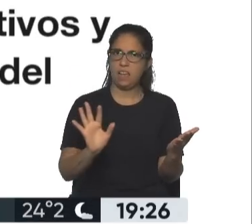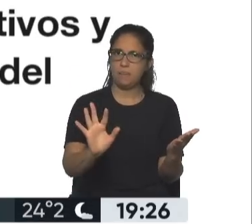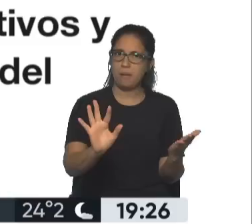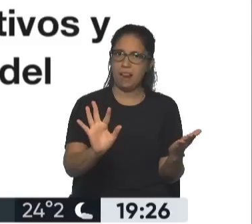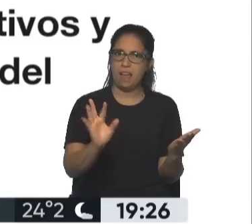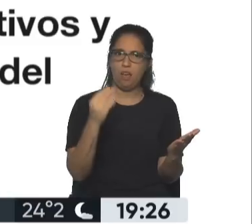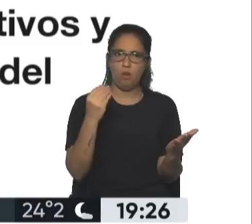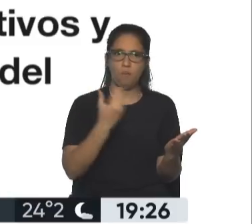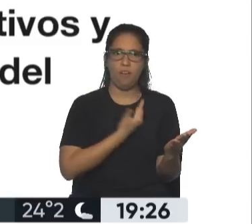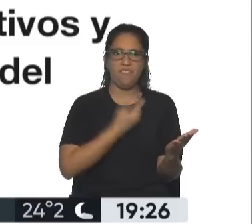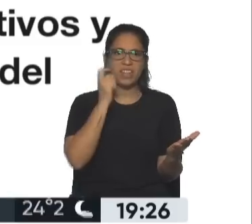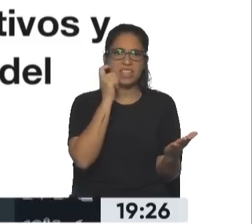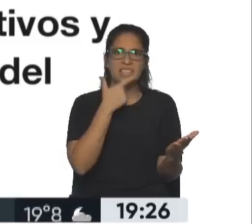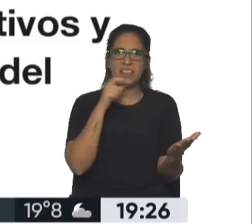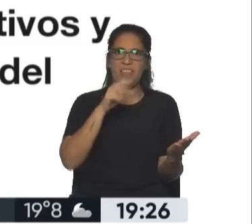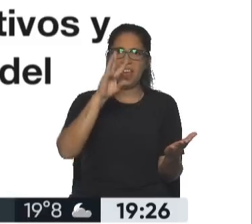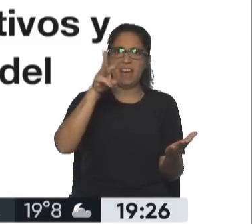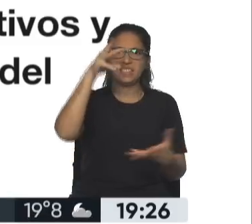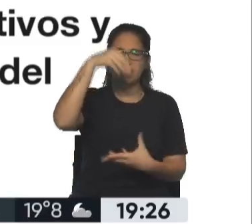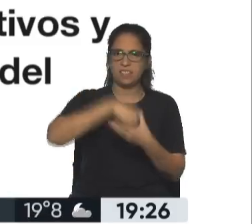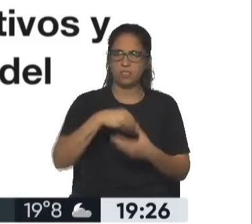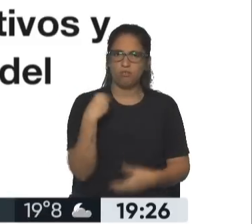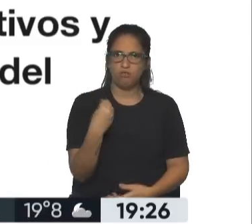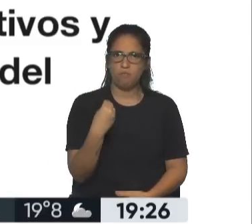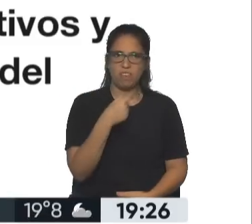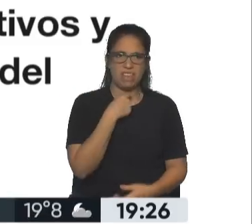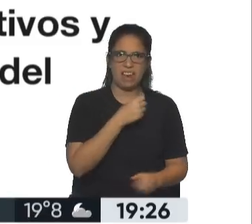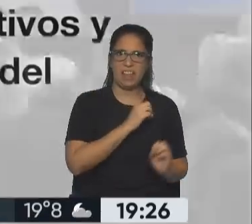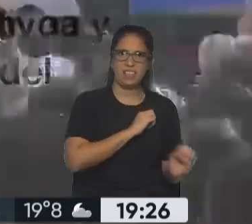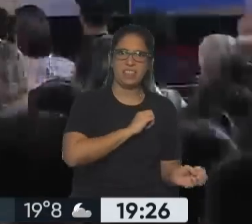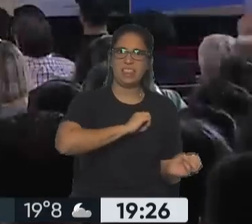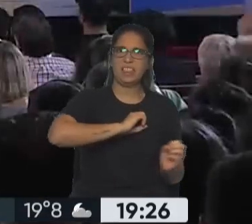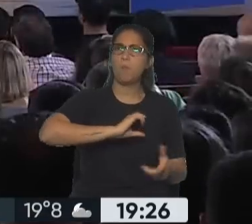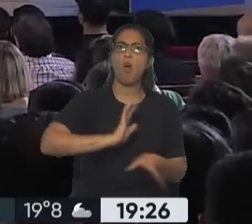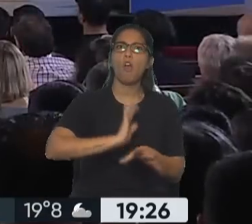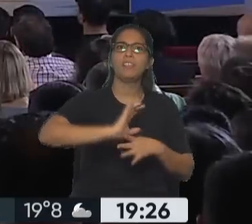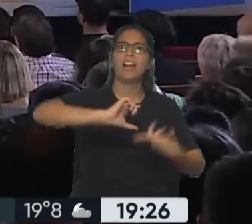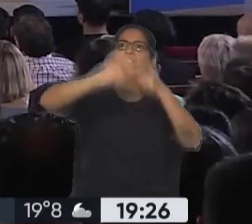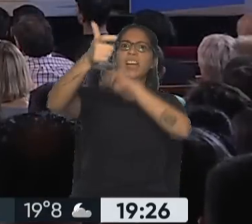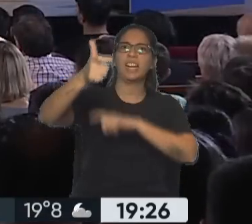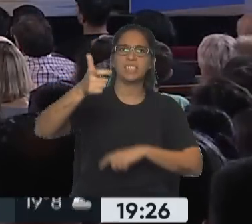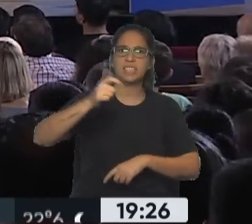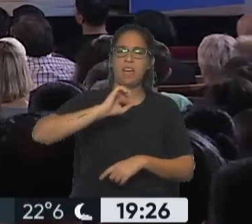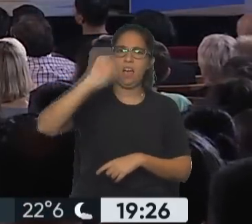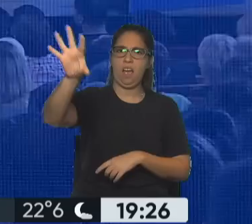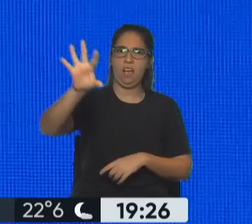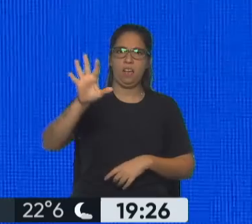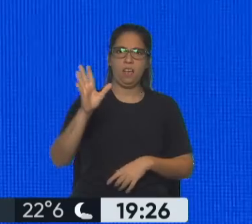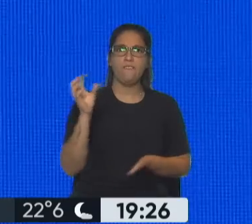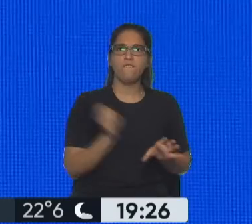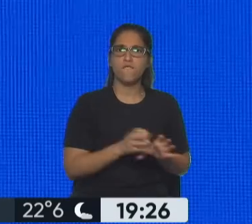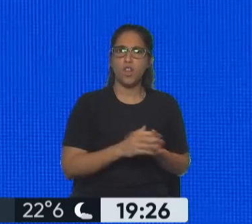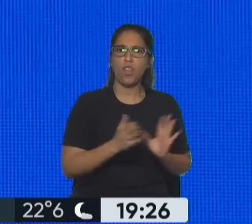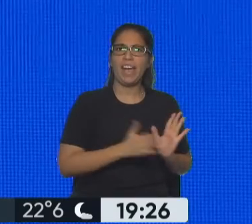bueno, el FGS del ANSES. ¿Cómo que quieren transferir el fondo de garantía de